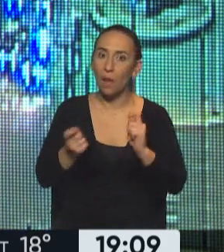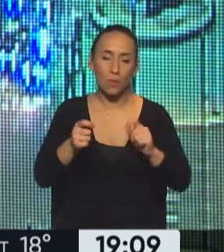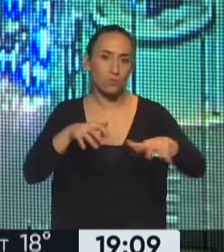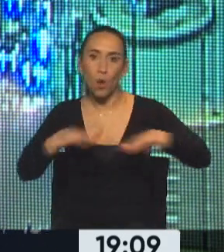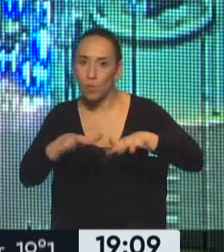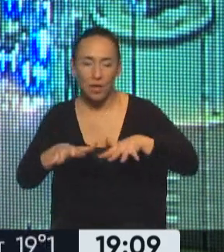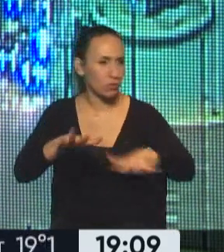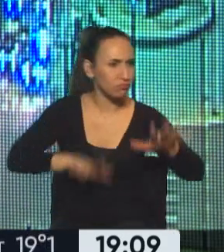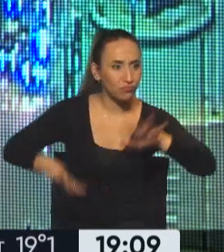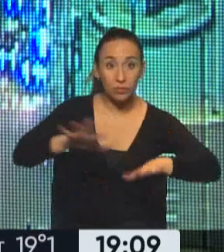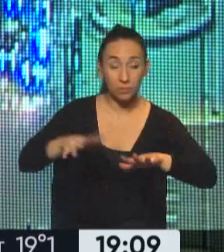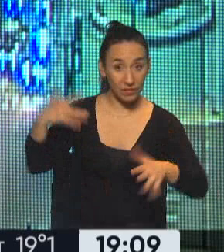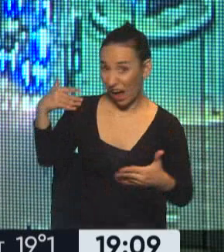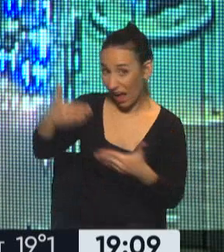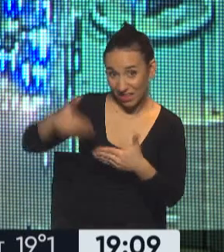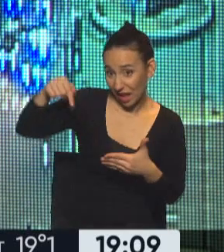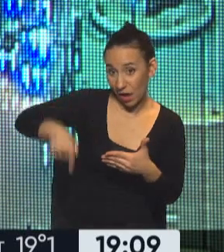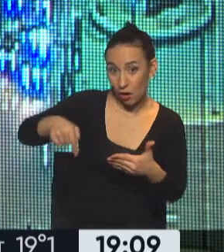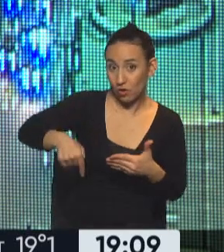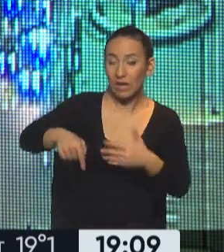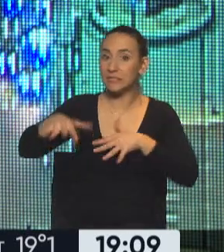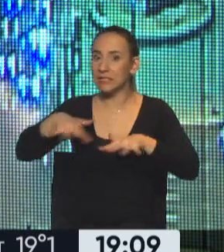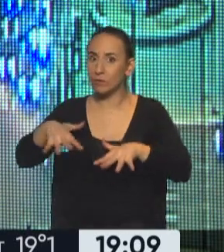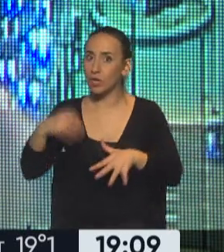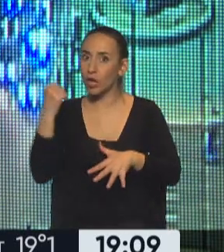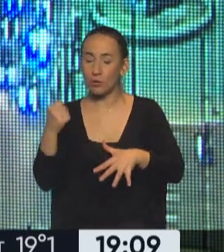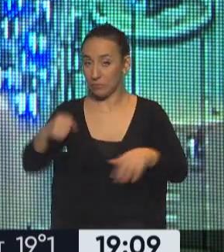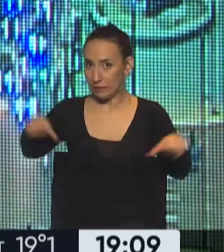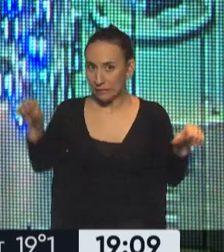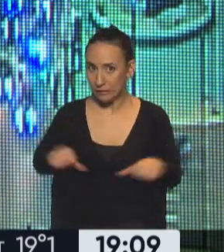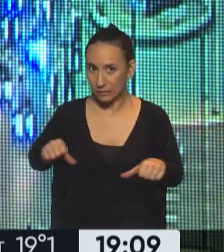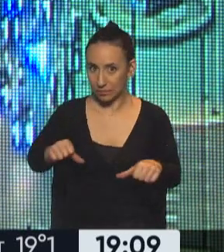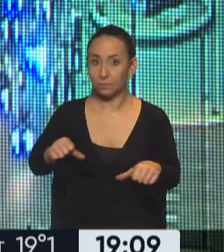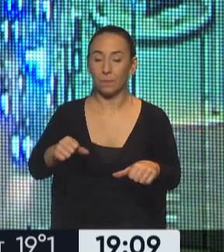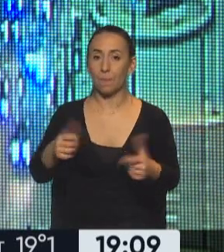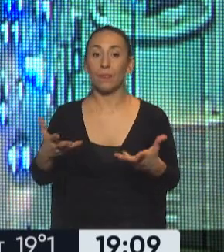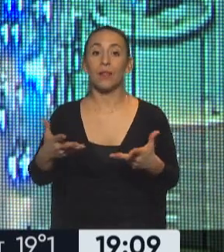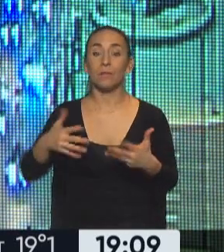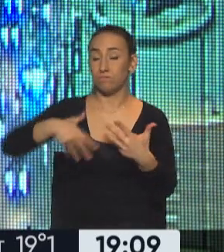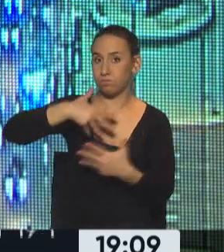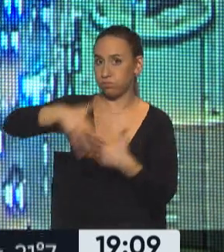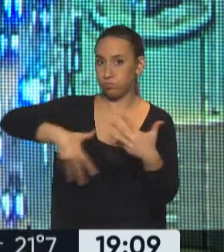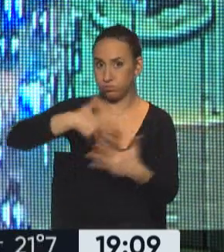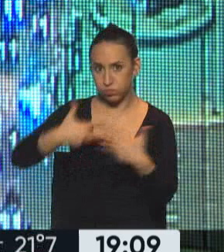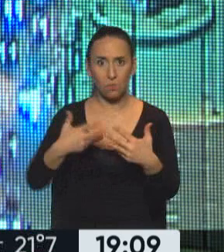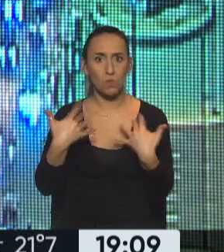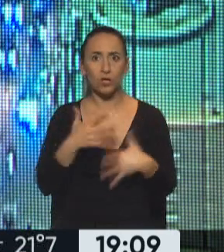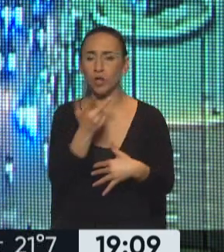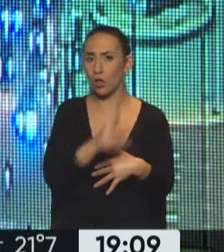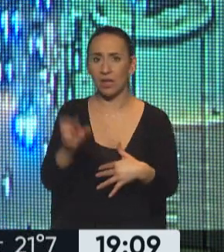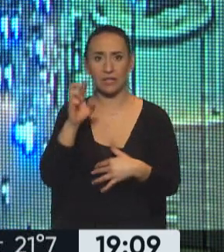se reflejaba tanto en la corrida cambiaria como en la remarcación violenta de precios. Se estaba generando un clima